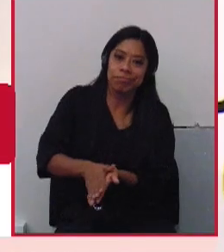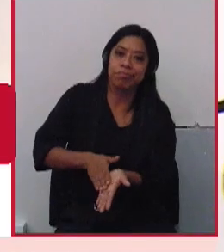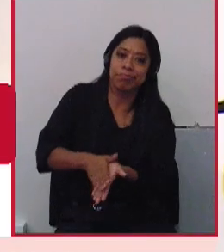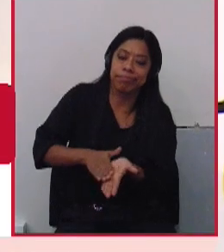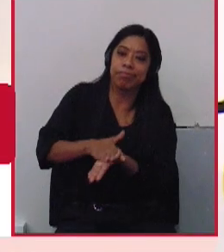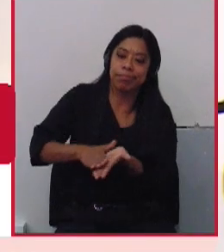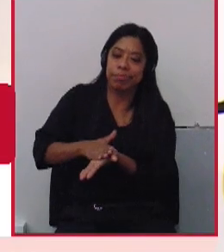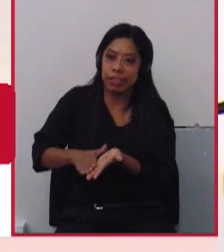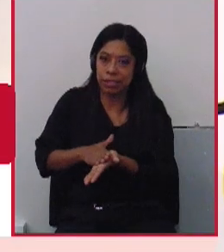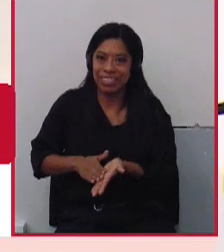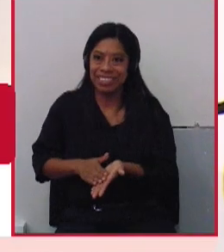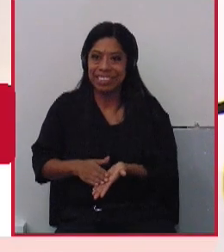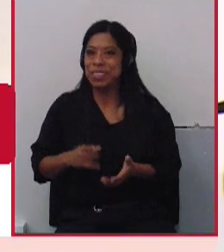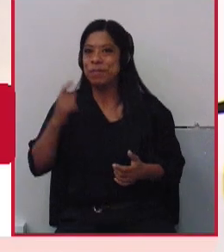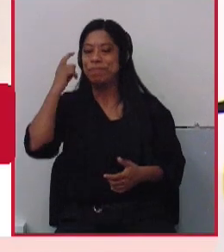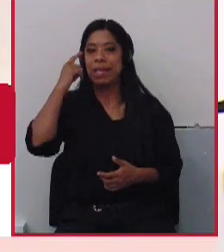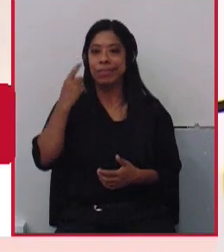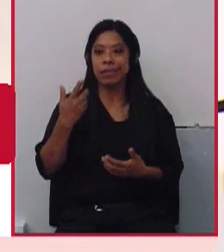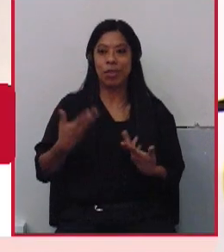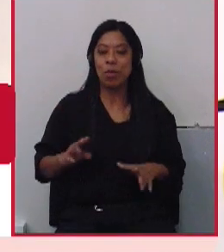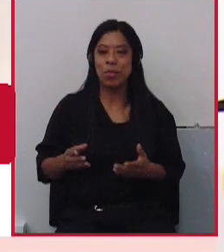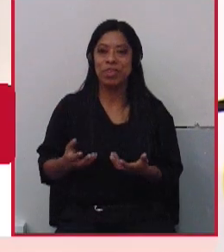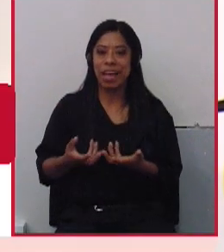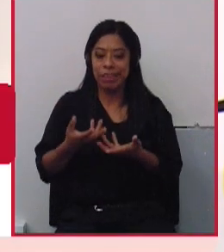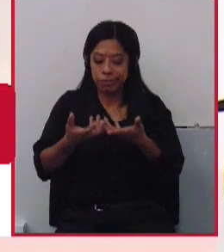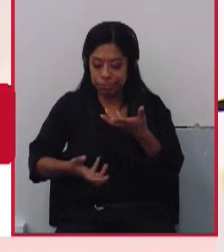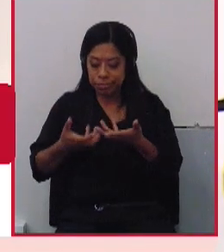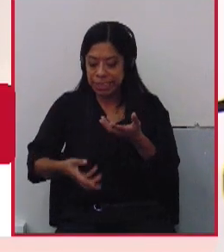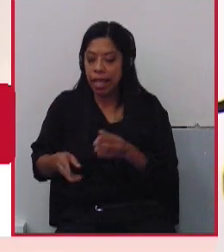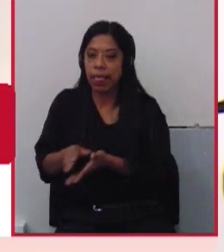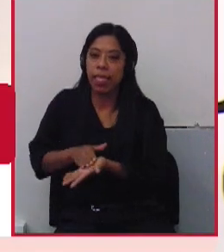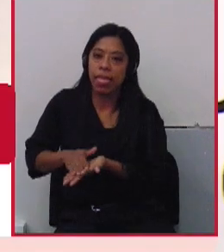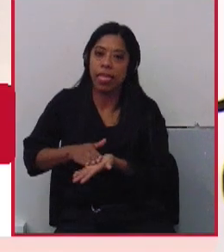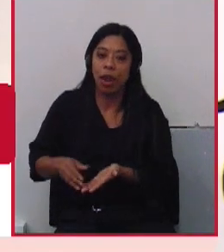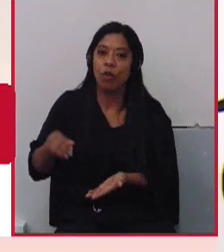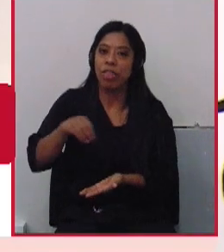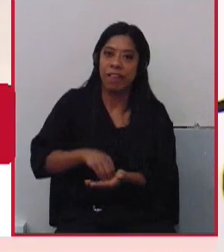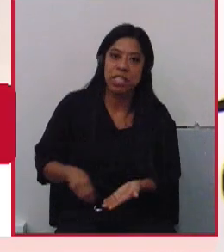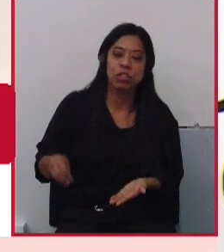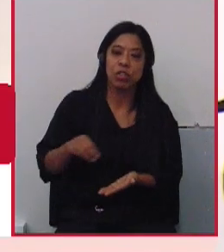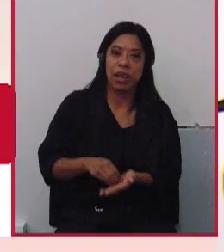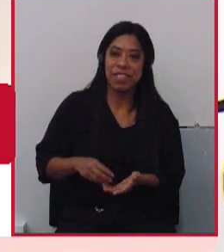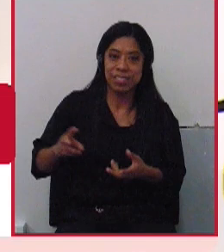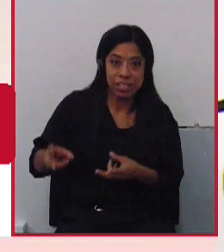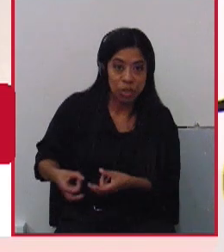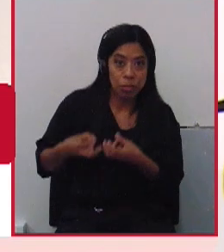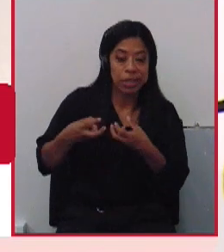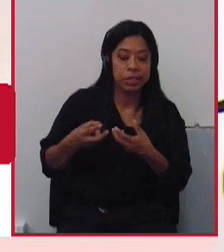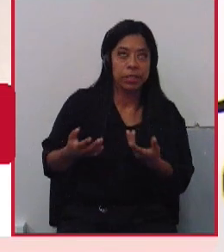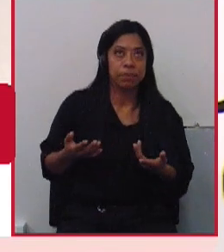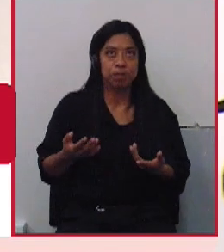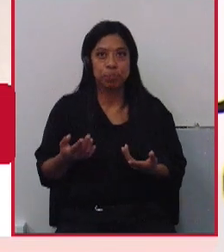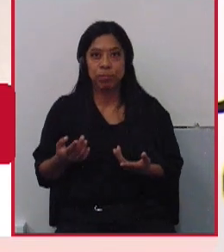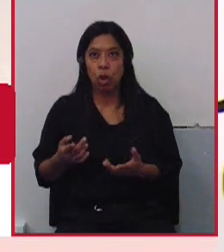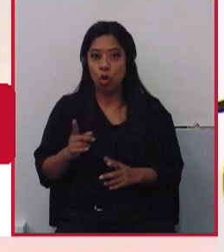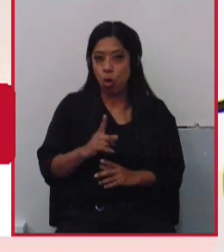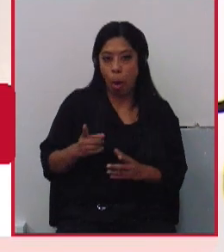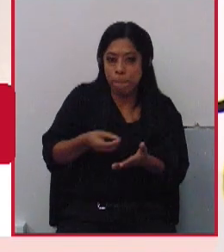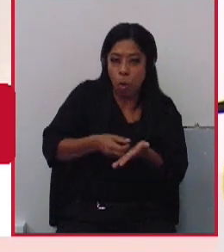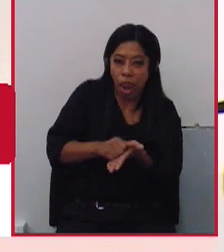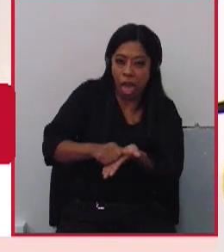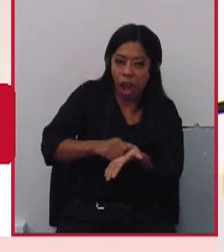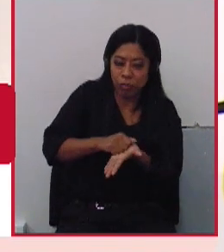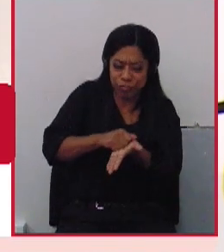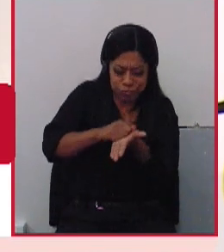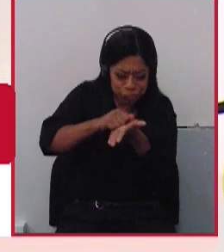digamos, pensaría que con eso incluso se podría aumentar la recuperación? Es decir, no moler en